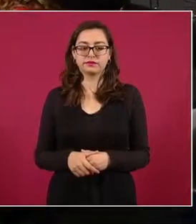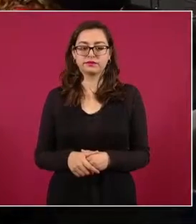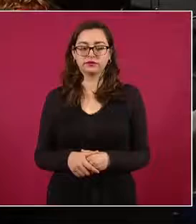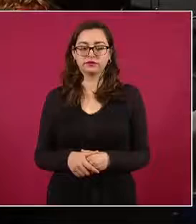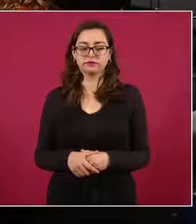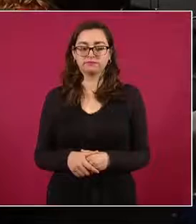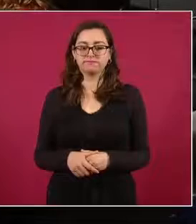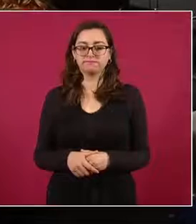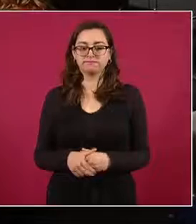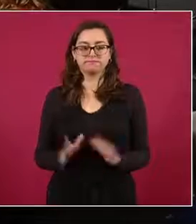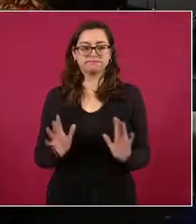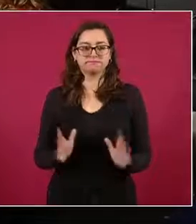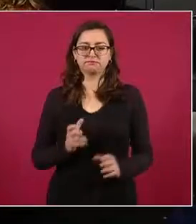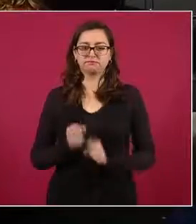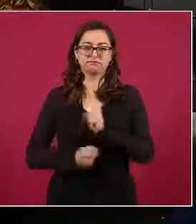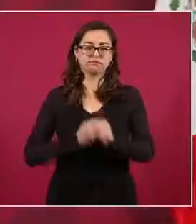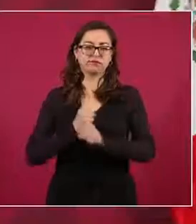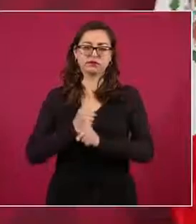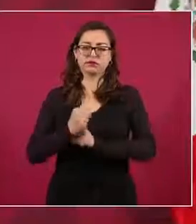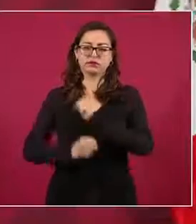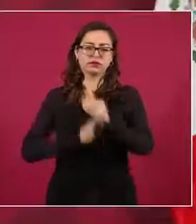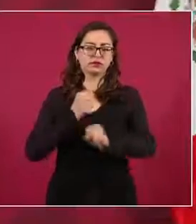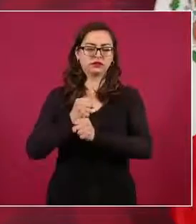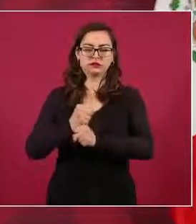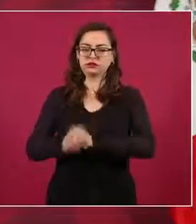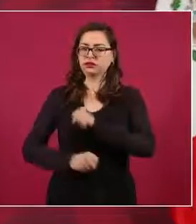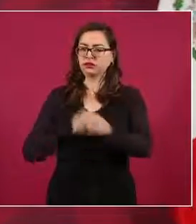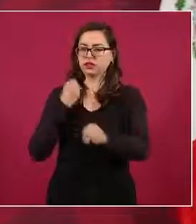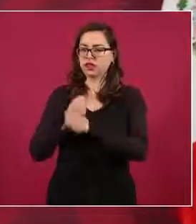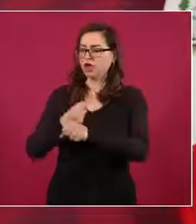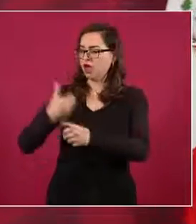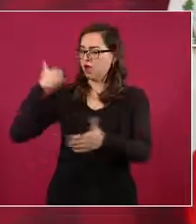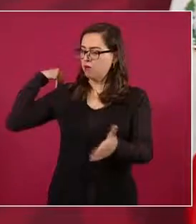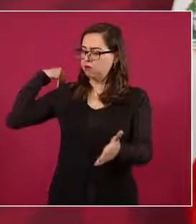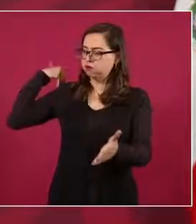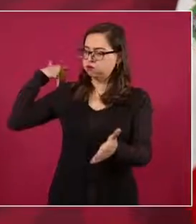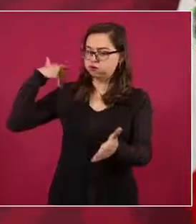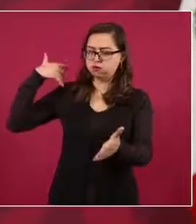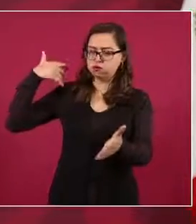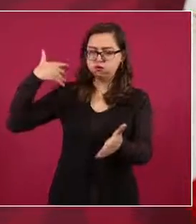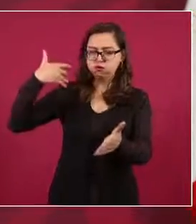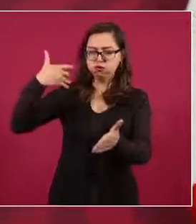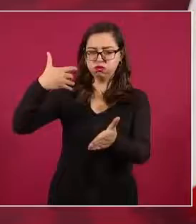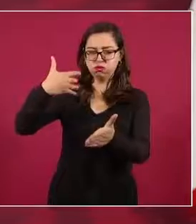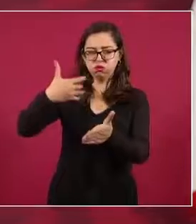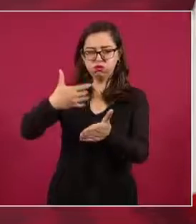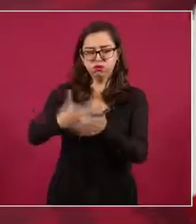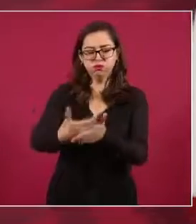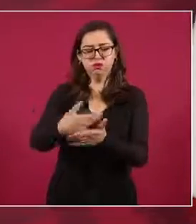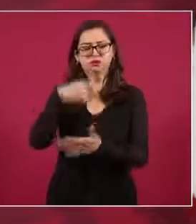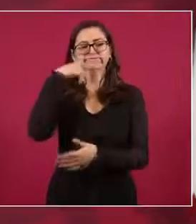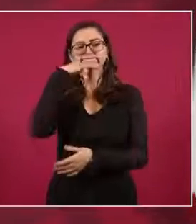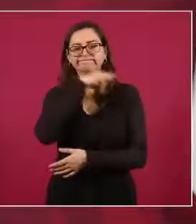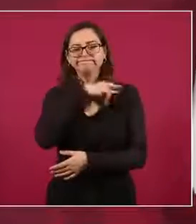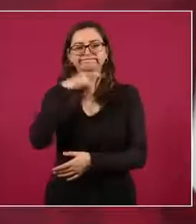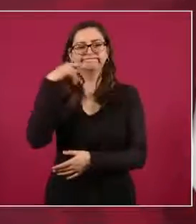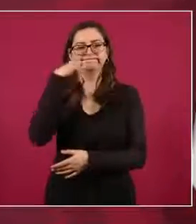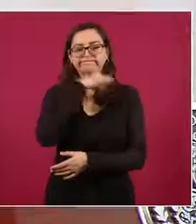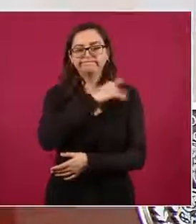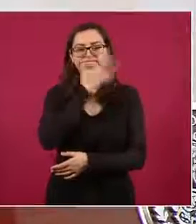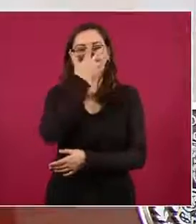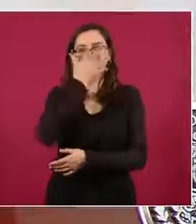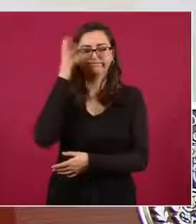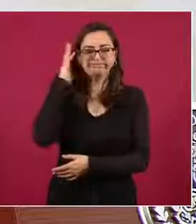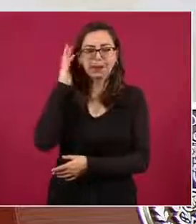algo que prevaleció durante mucho tiempo, hizo mucho daño, mediatizó mucho el